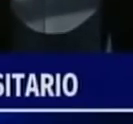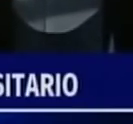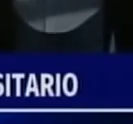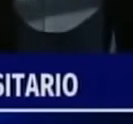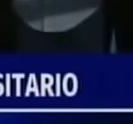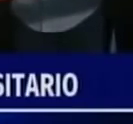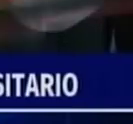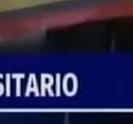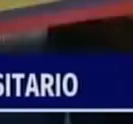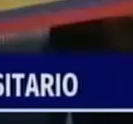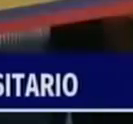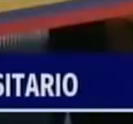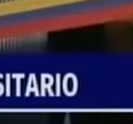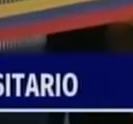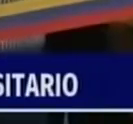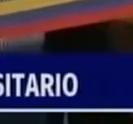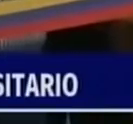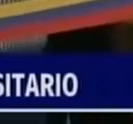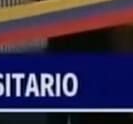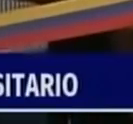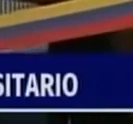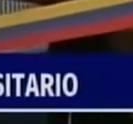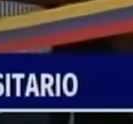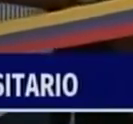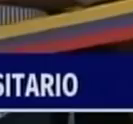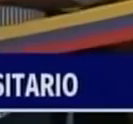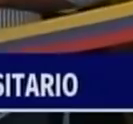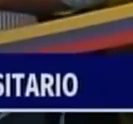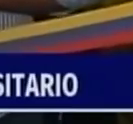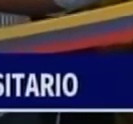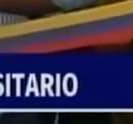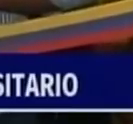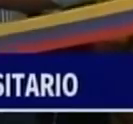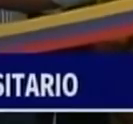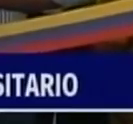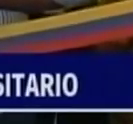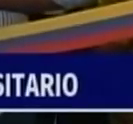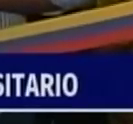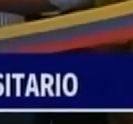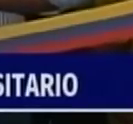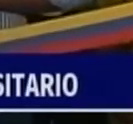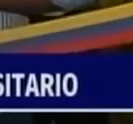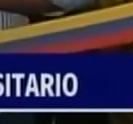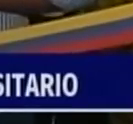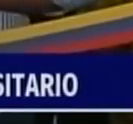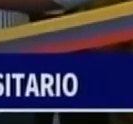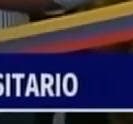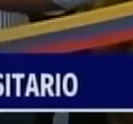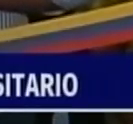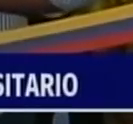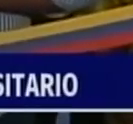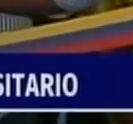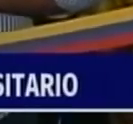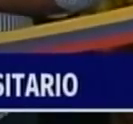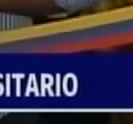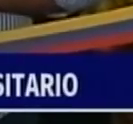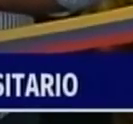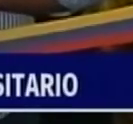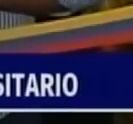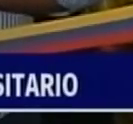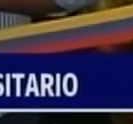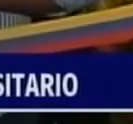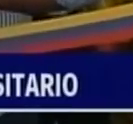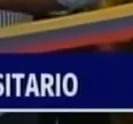Buenas tardes, señor presidente. Bueno, sí, siguiendo parte de sus instrucciones y siguiendo sus instrucciones, como usted nos ha dicho, hoy